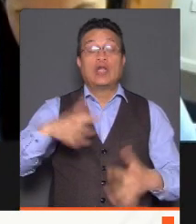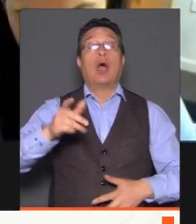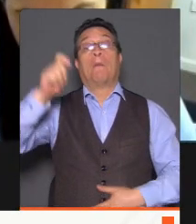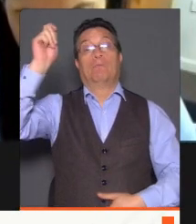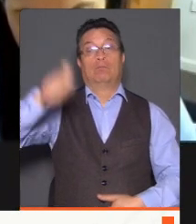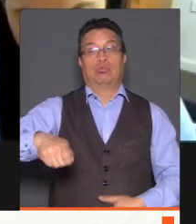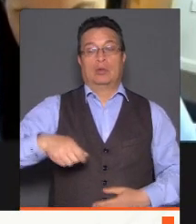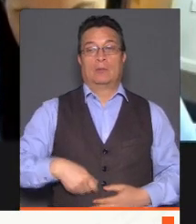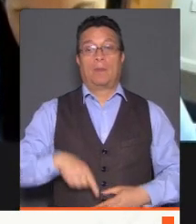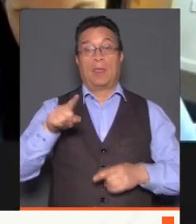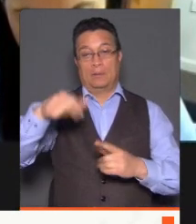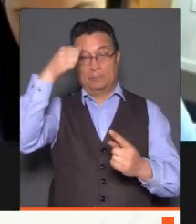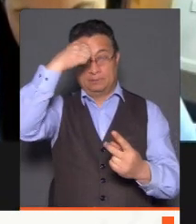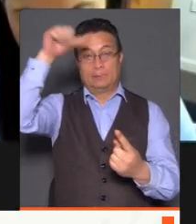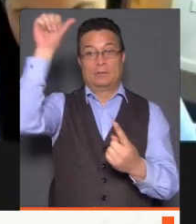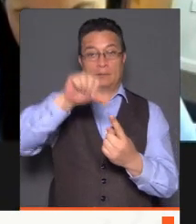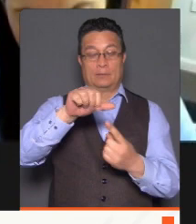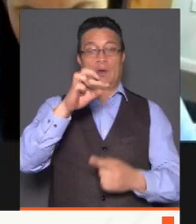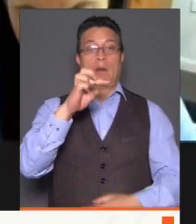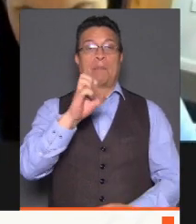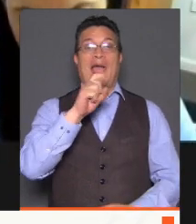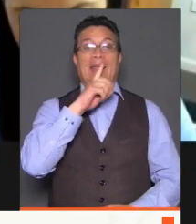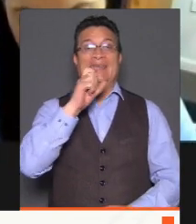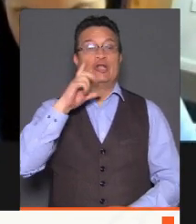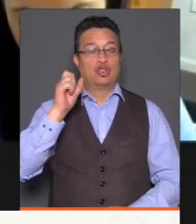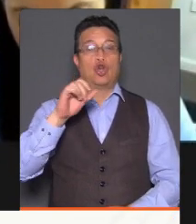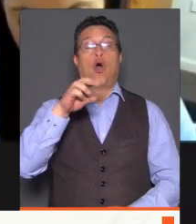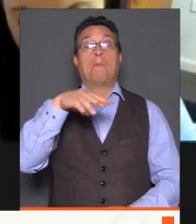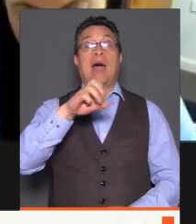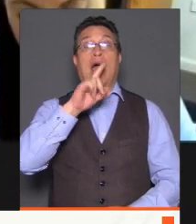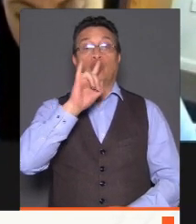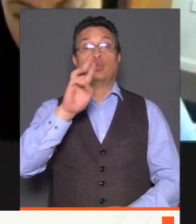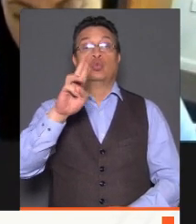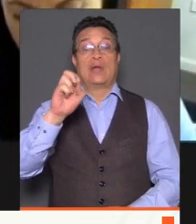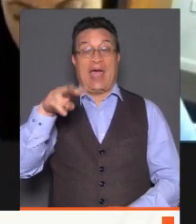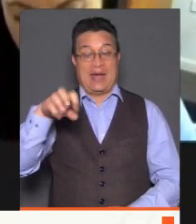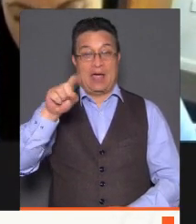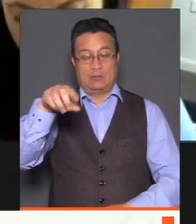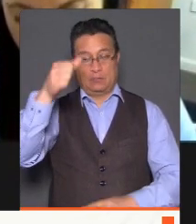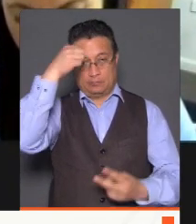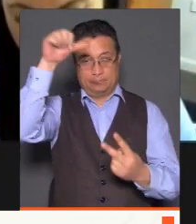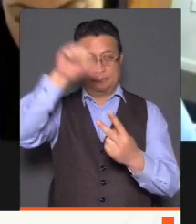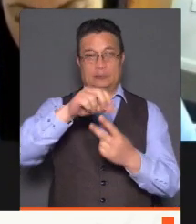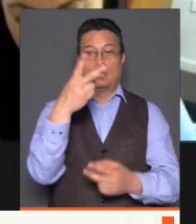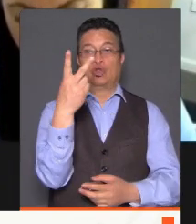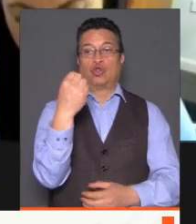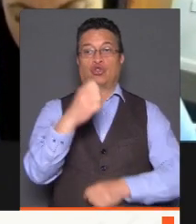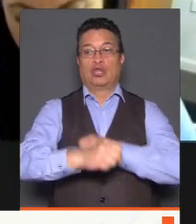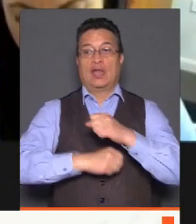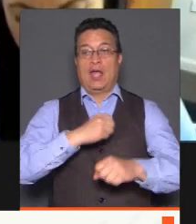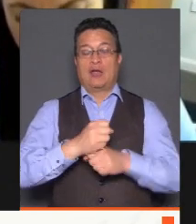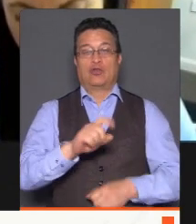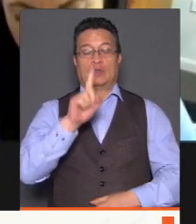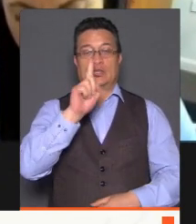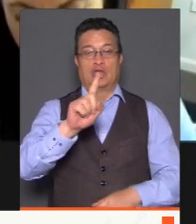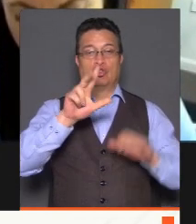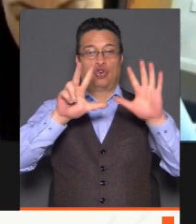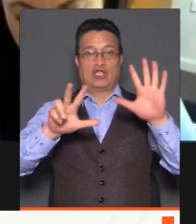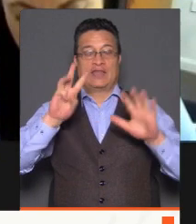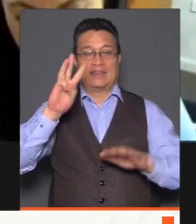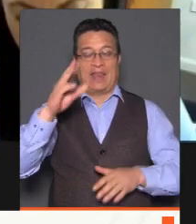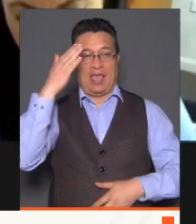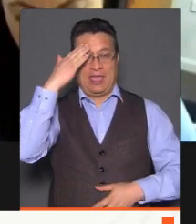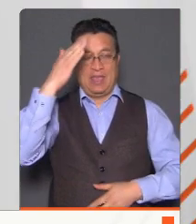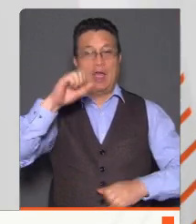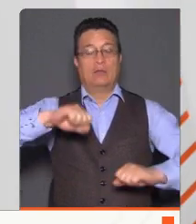condena a Patricio Javier Maturana Ojeda, ya individualizado, a la pena de 12 años y 183 días de presidio